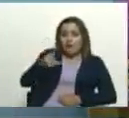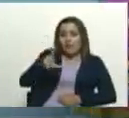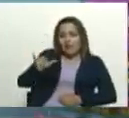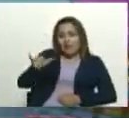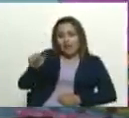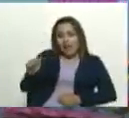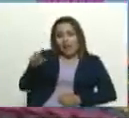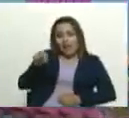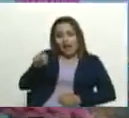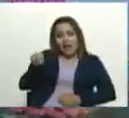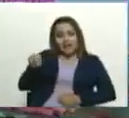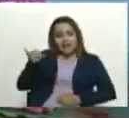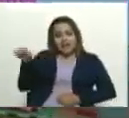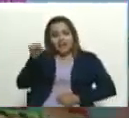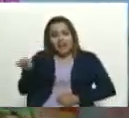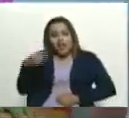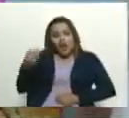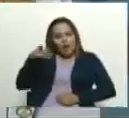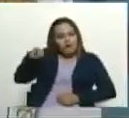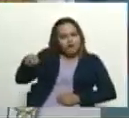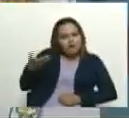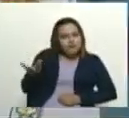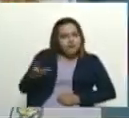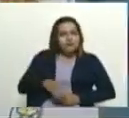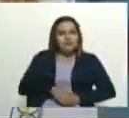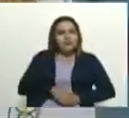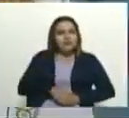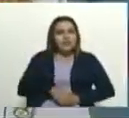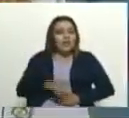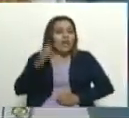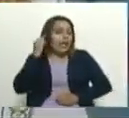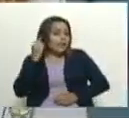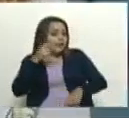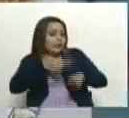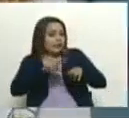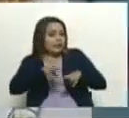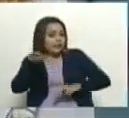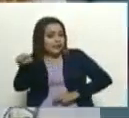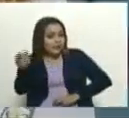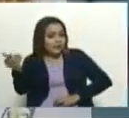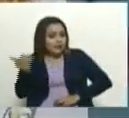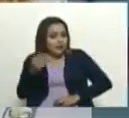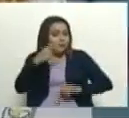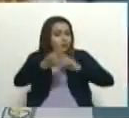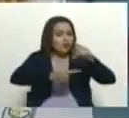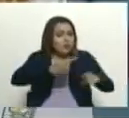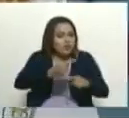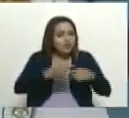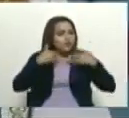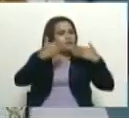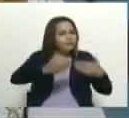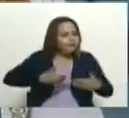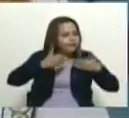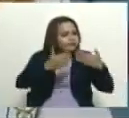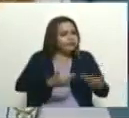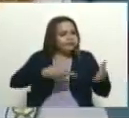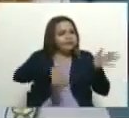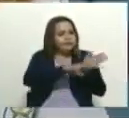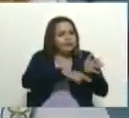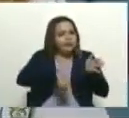Williamnis. ¿Cómo estás? La paciente Williamnis es un proceso constante que podemos